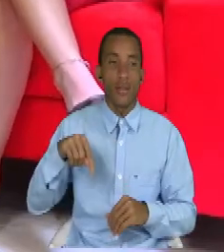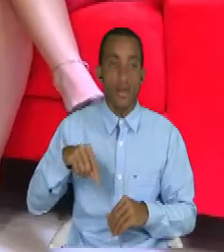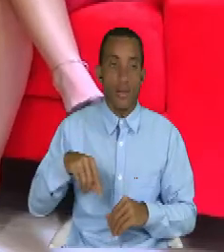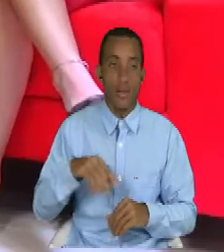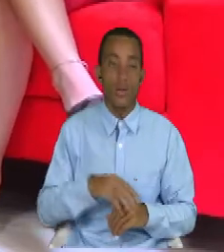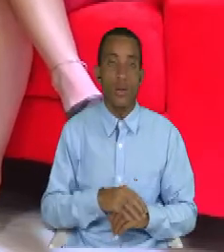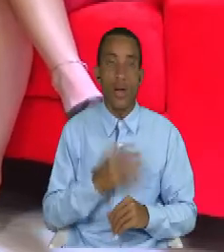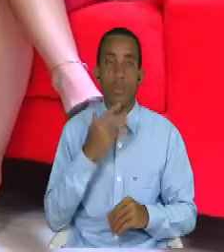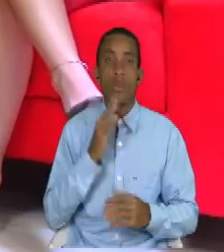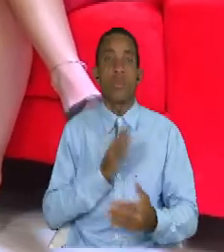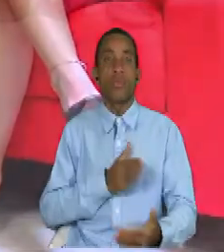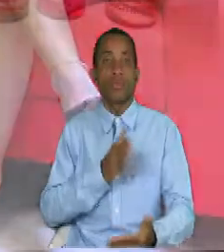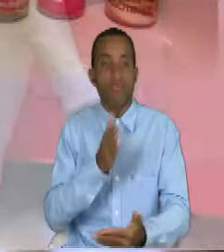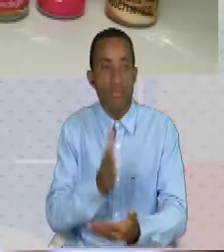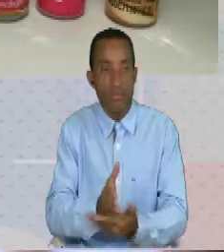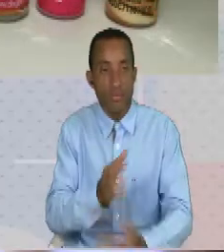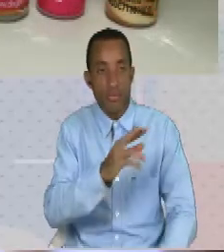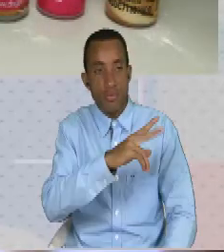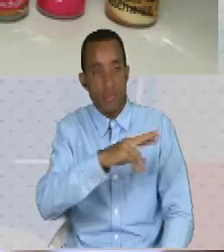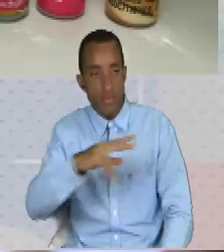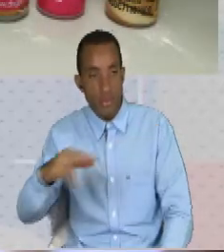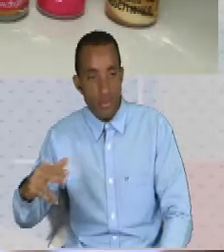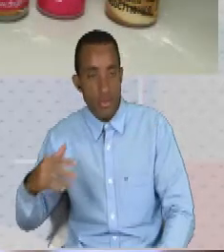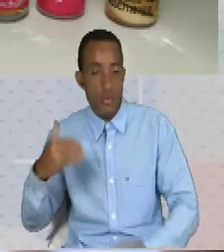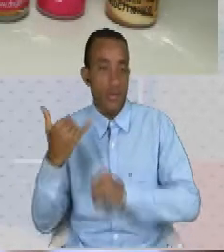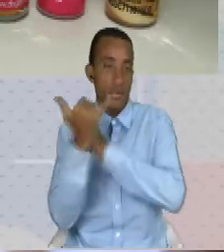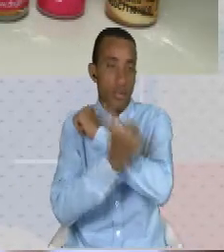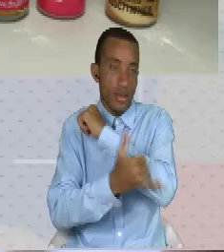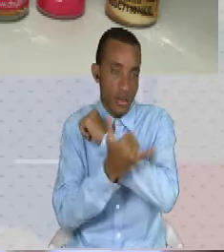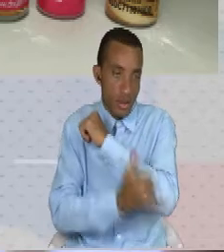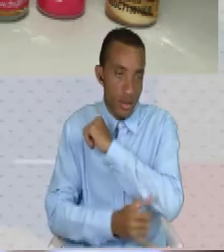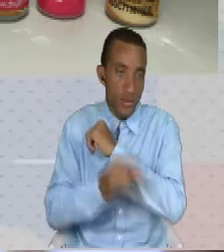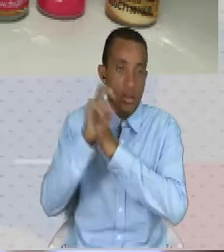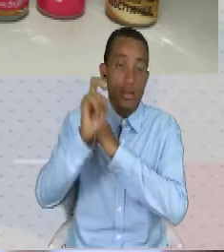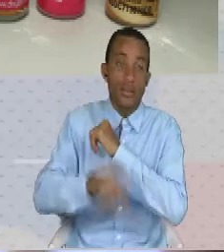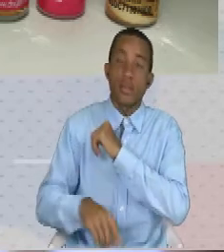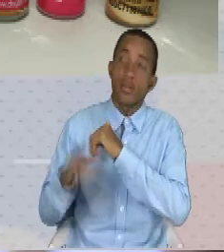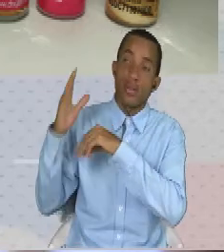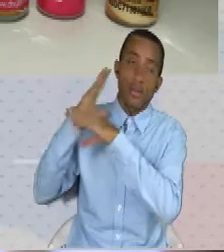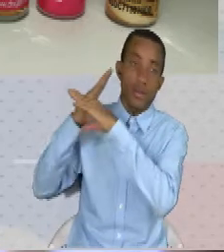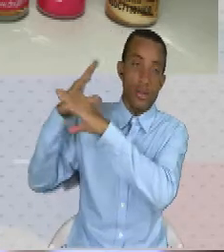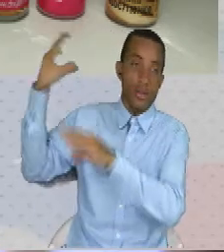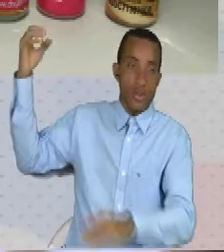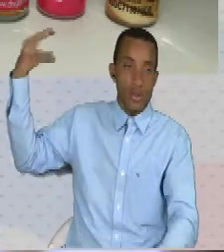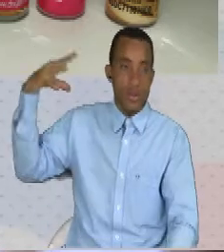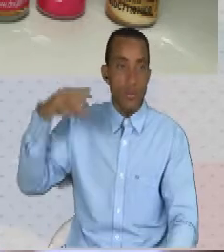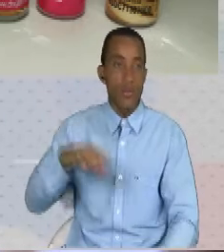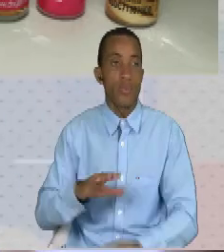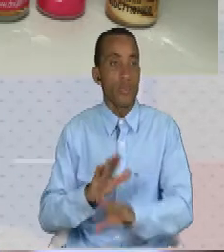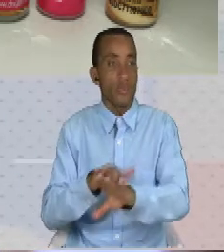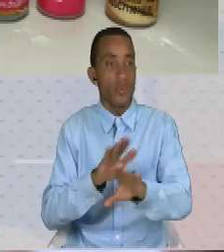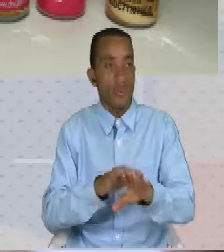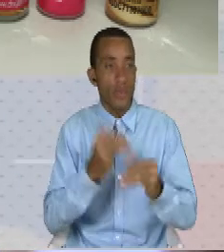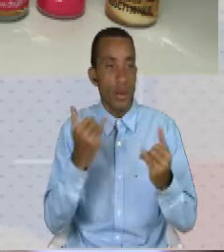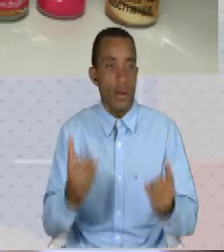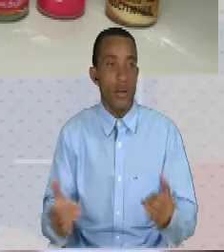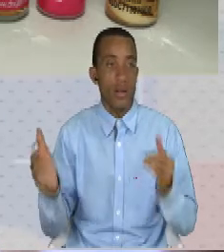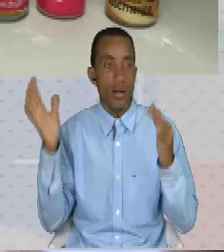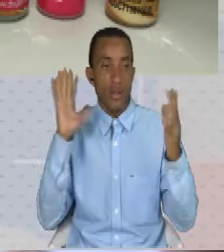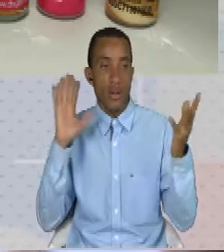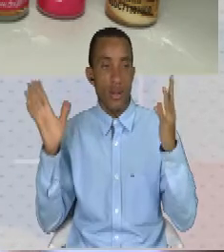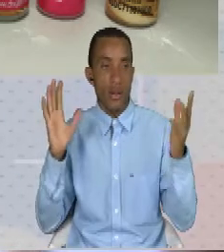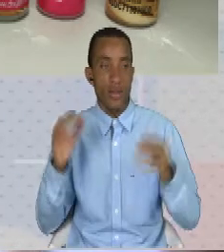uno ha piscina paseo también necesita protegerse el pelo del sol bueno y les cuento que llega a la hora de hablar con nuestros